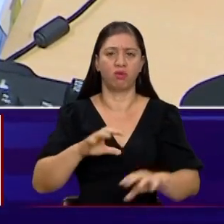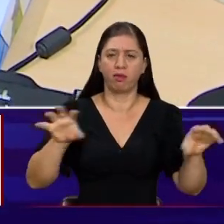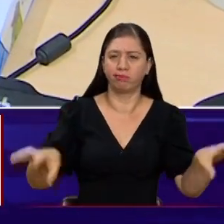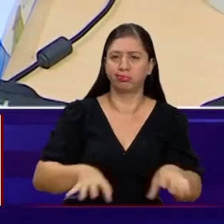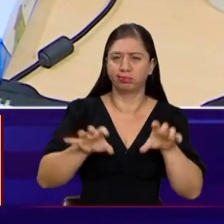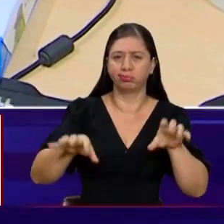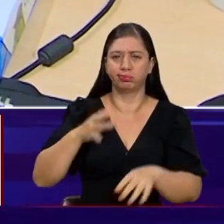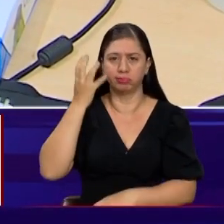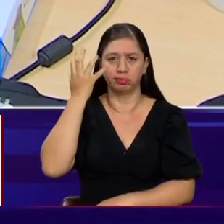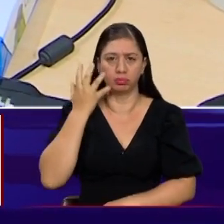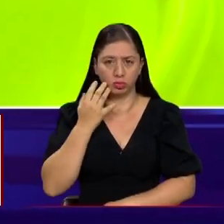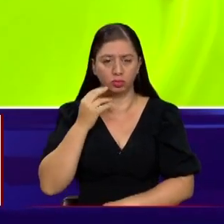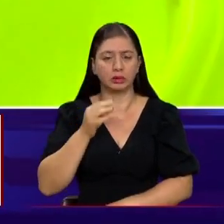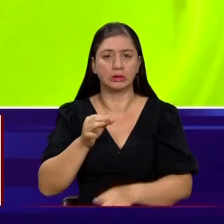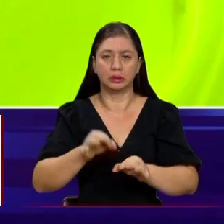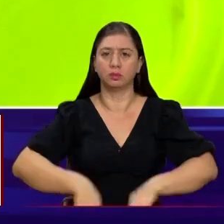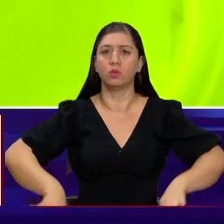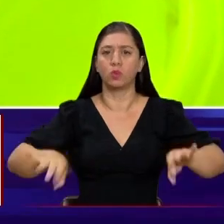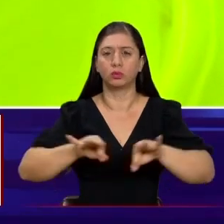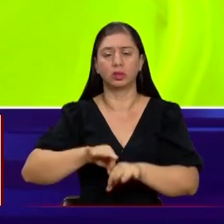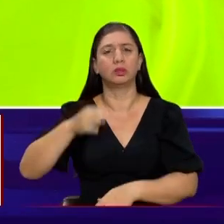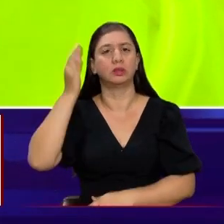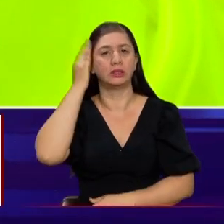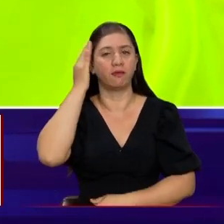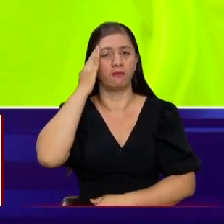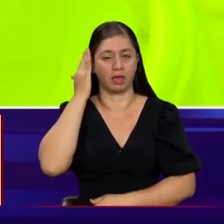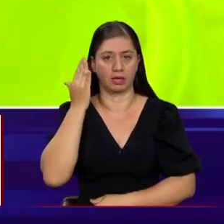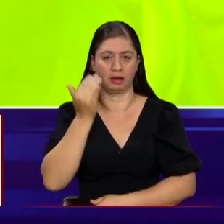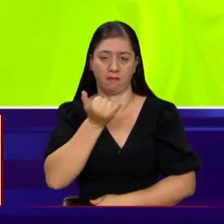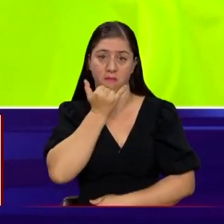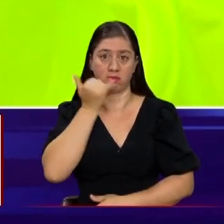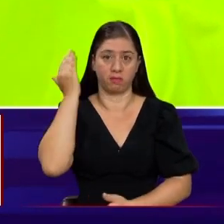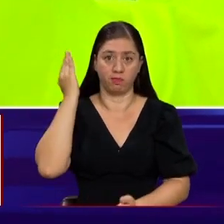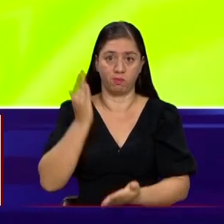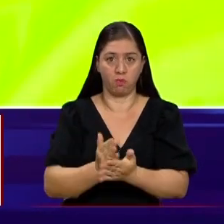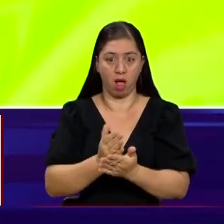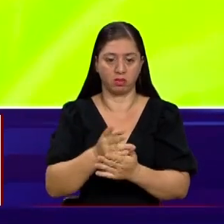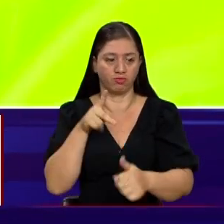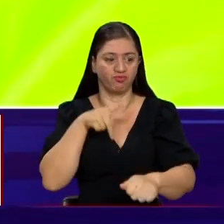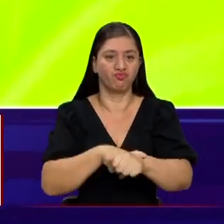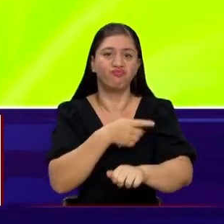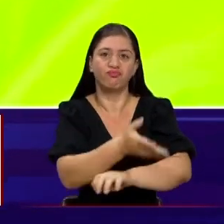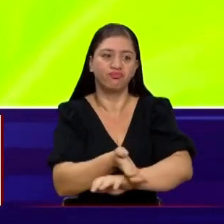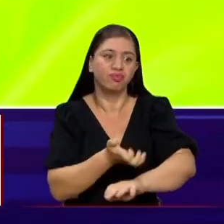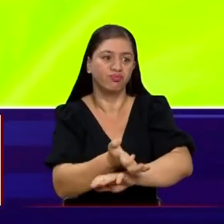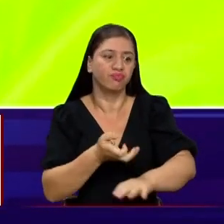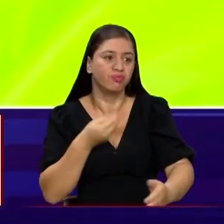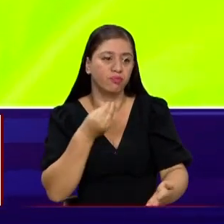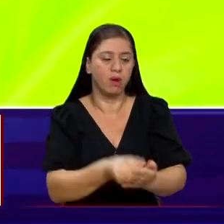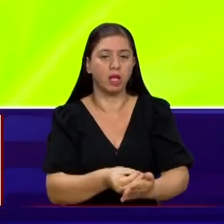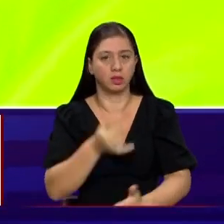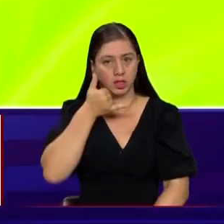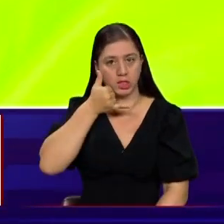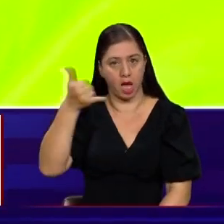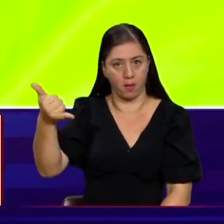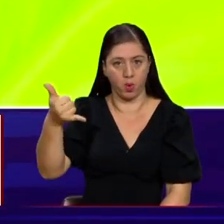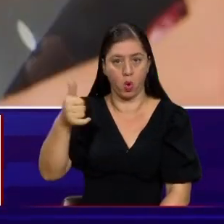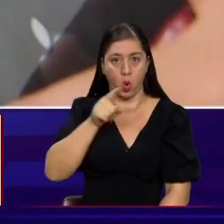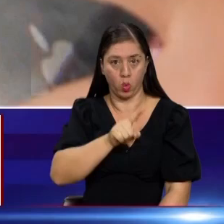actividades diarias. Es fundamental saber que cuando ocurra una intimidación en este sentido, hay que llamar a la